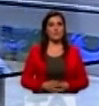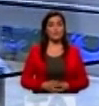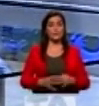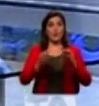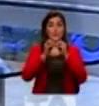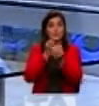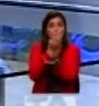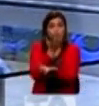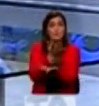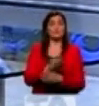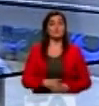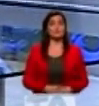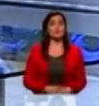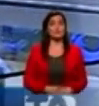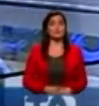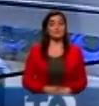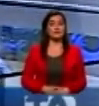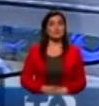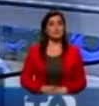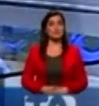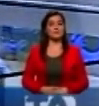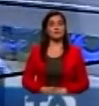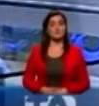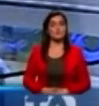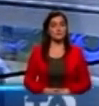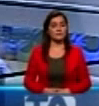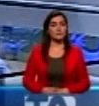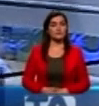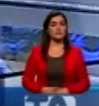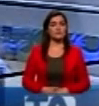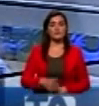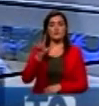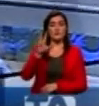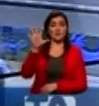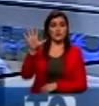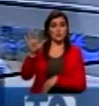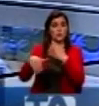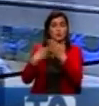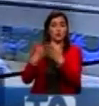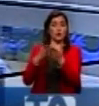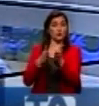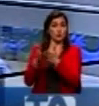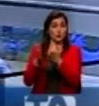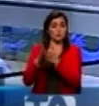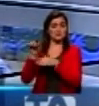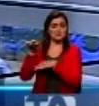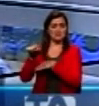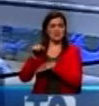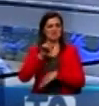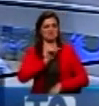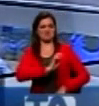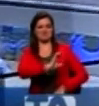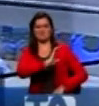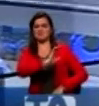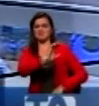Estamos de regreso con más información. Pese a las críticas que suscitó en ciertos sectores de Alianza País la intención del presidente Moreno de devolver a la CONAIE